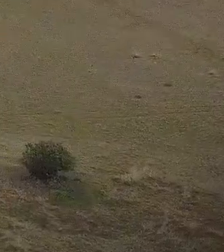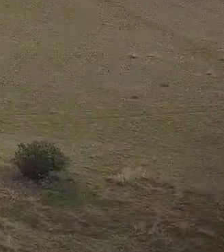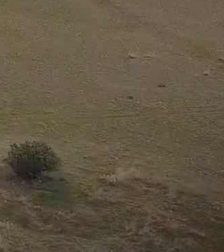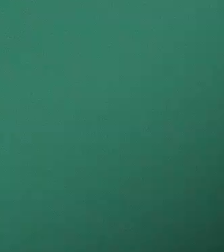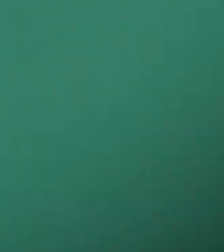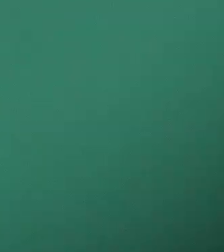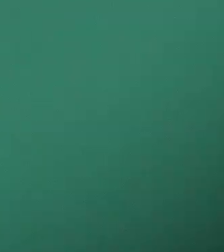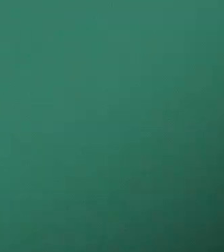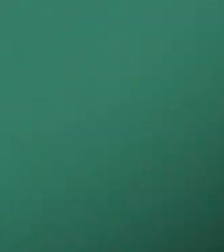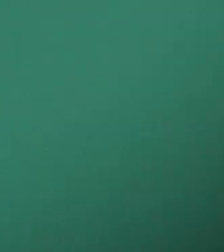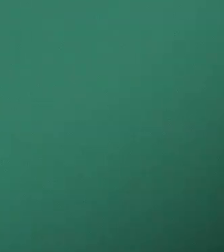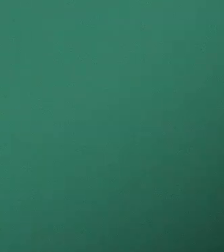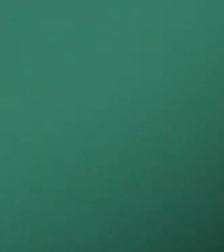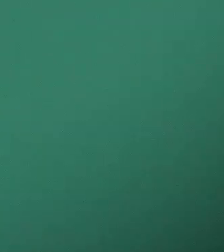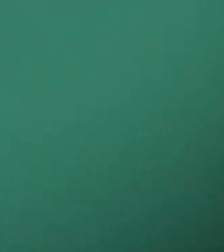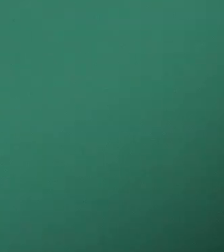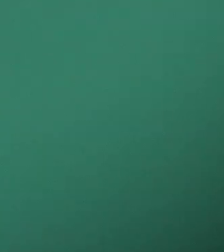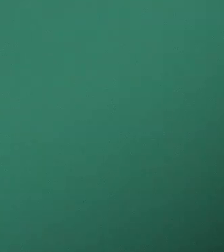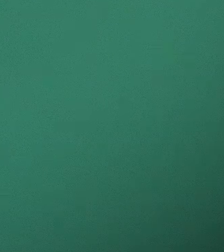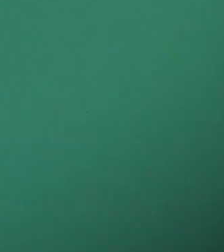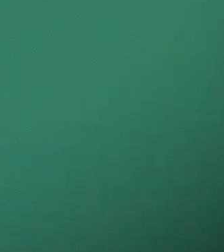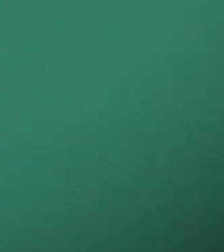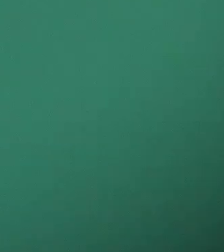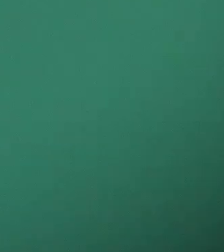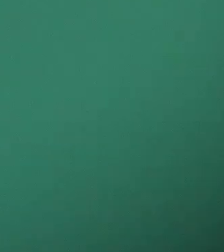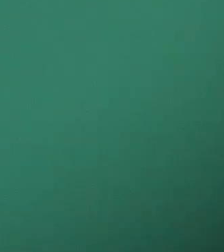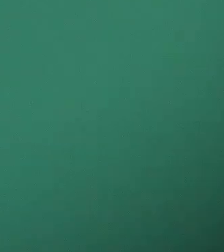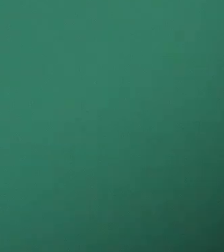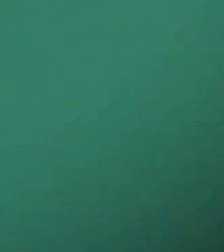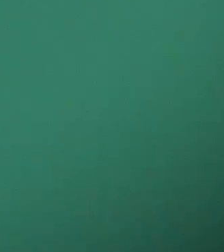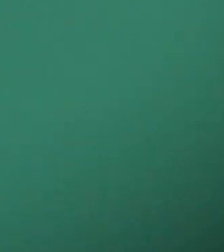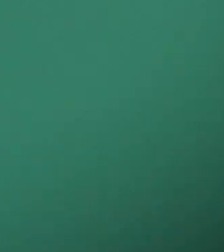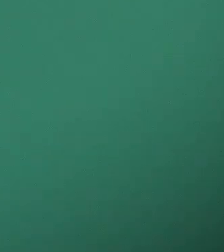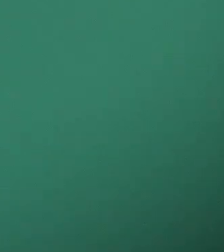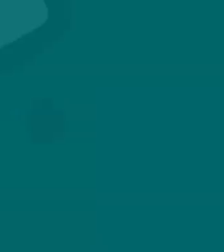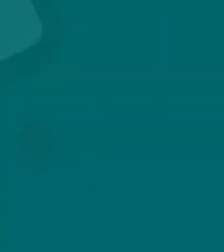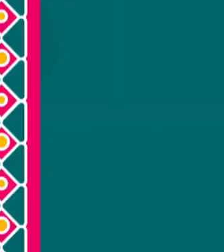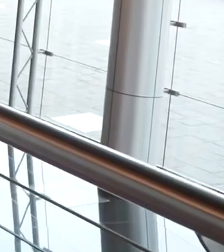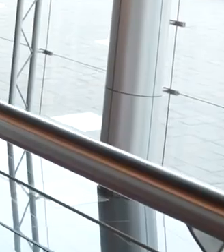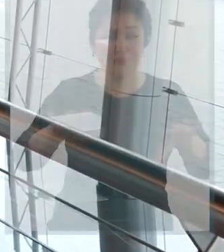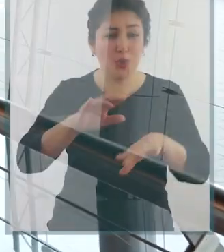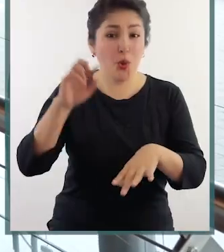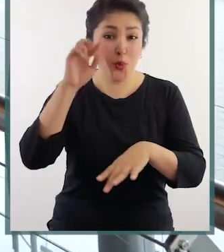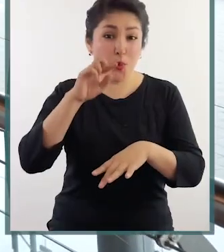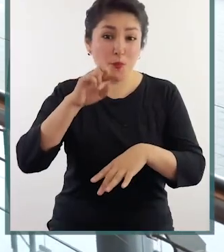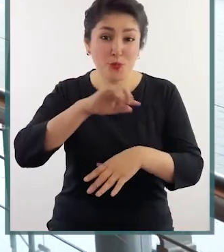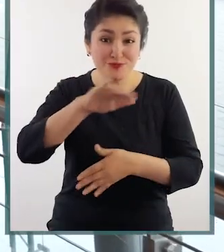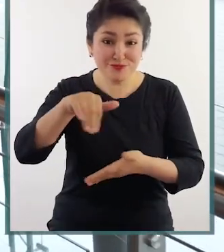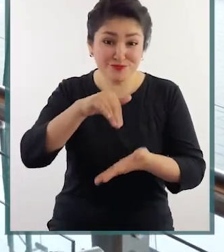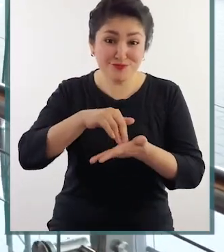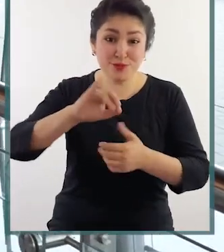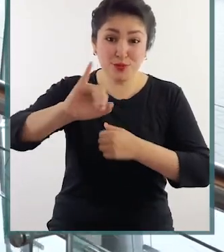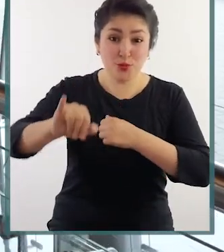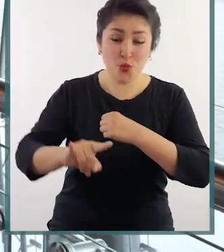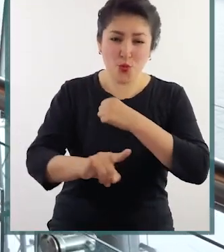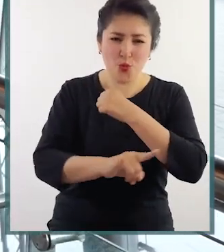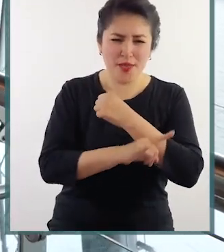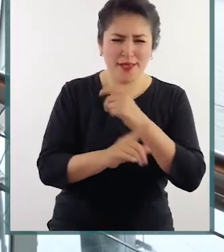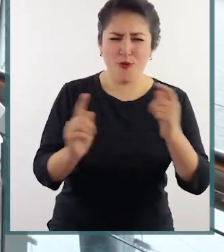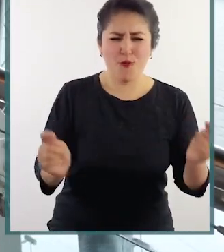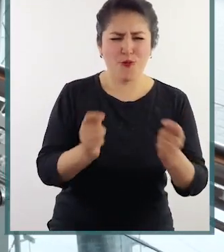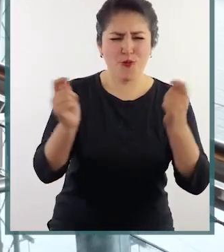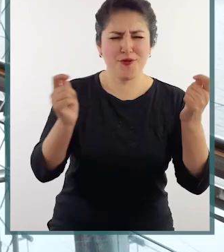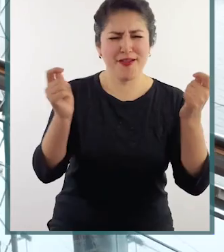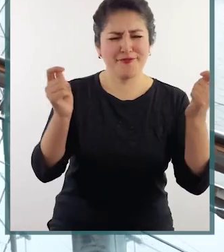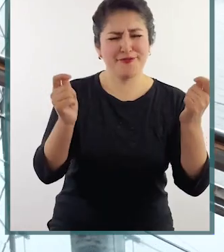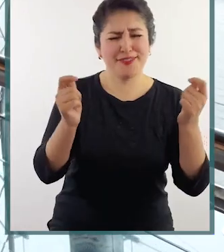(Risa) la festividad religiosa más importante